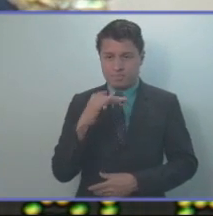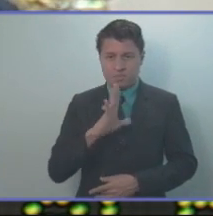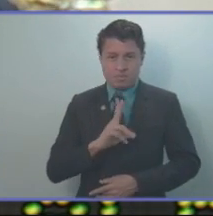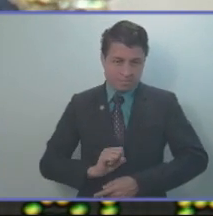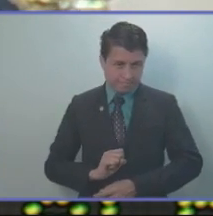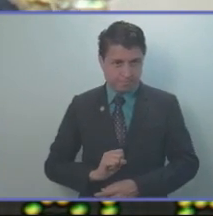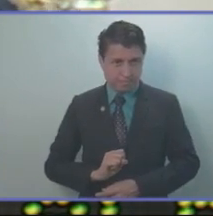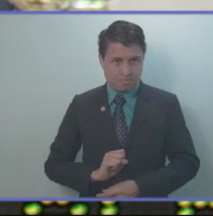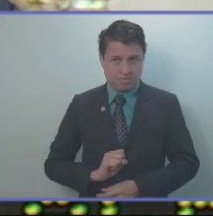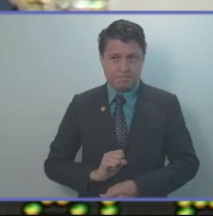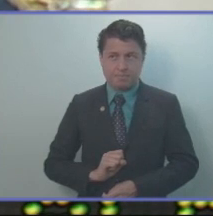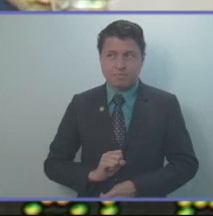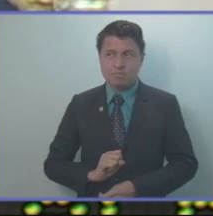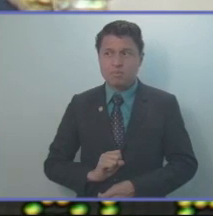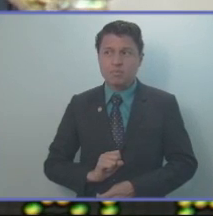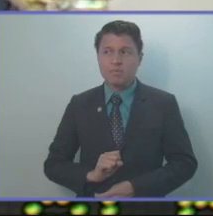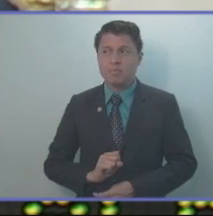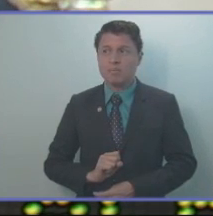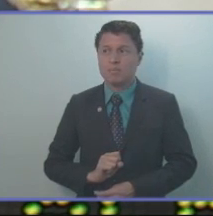sido